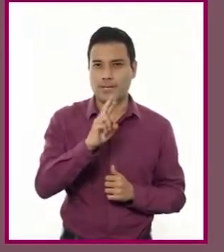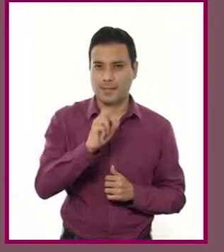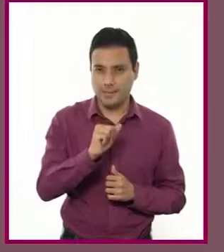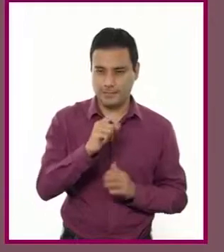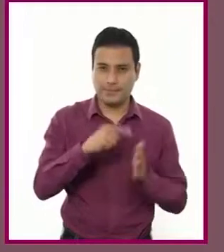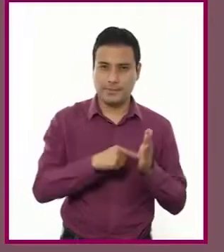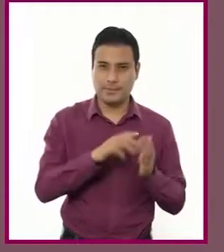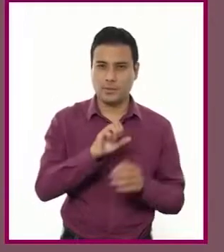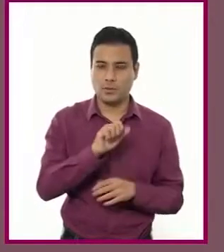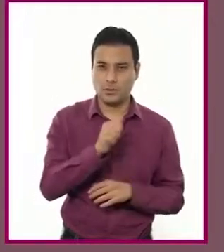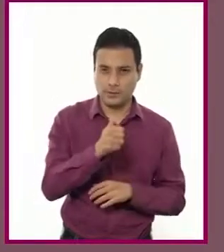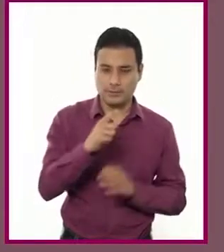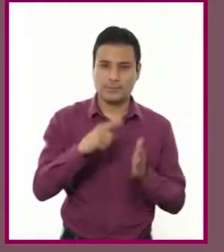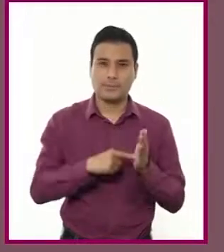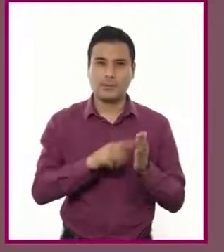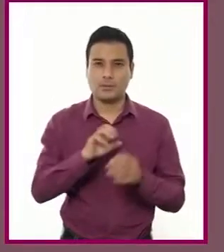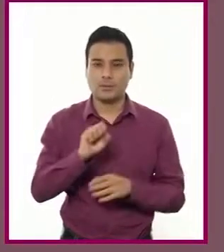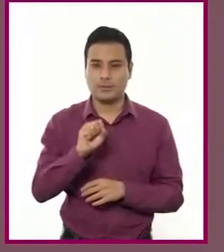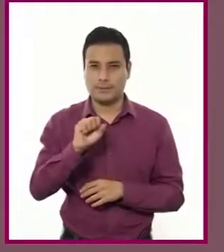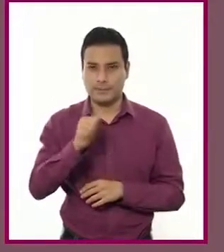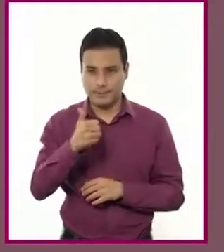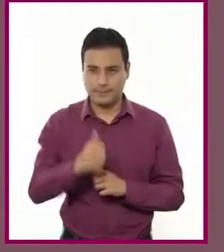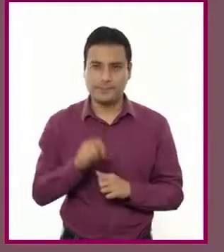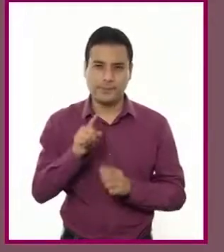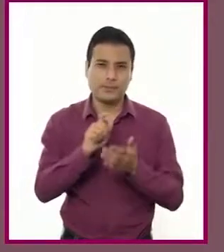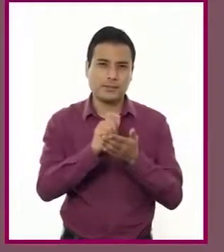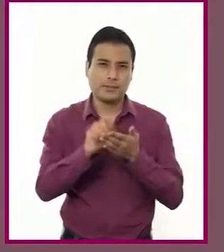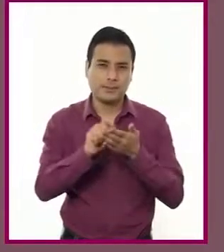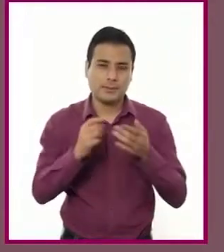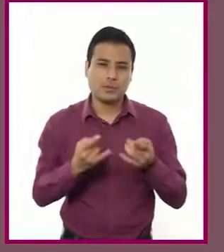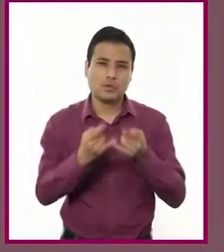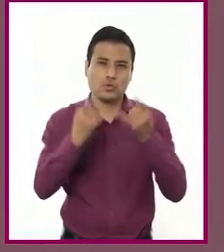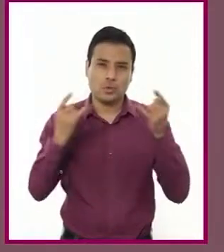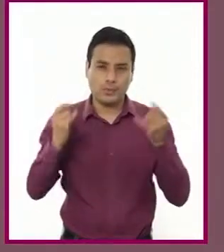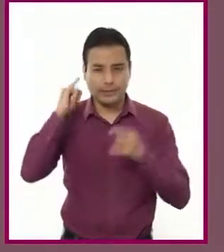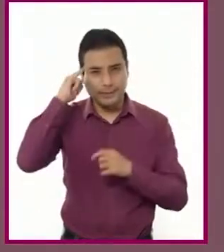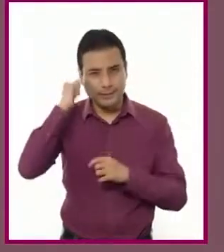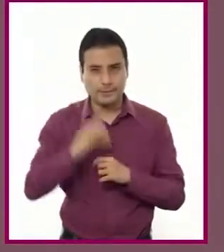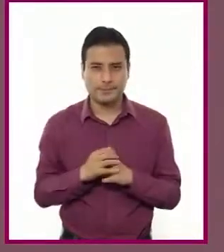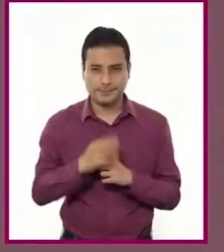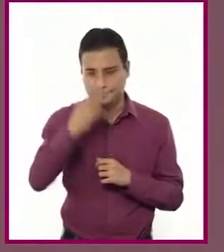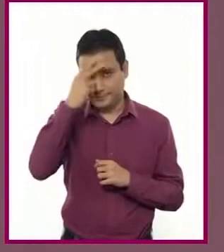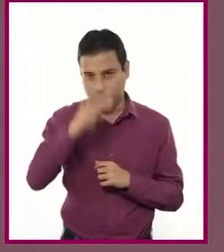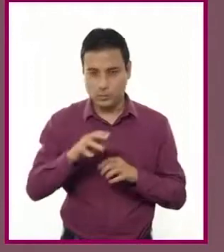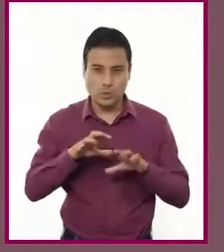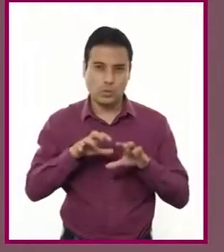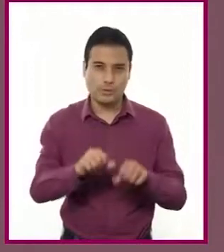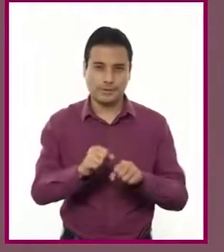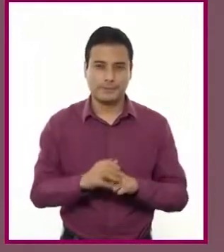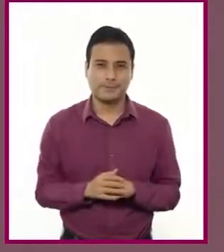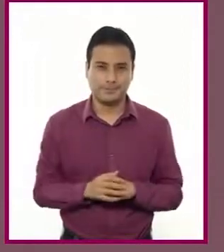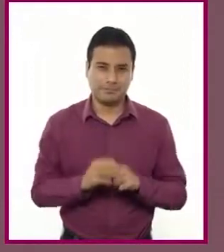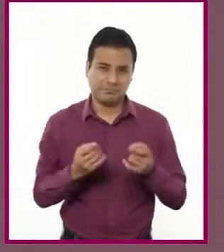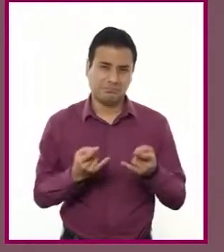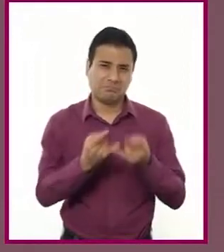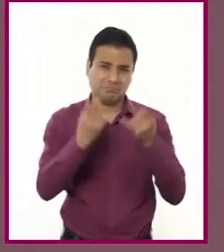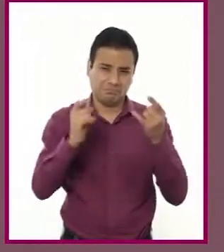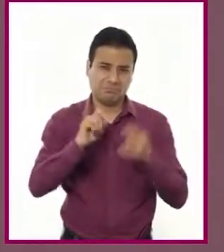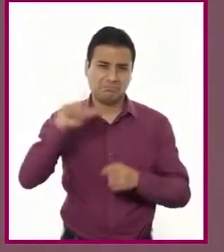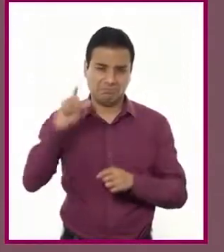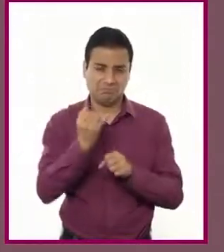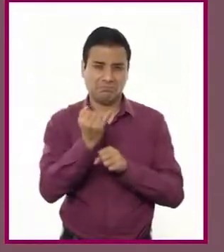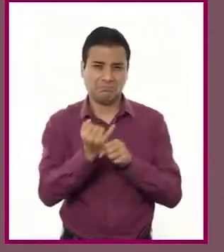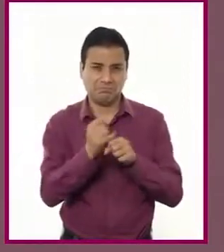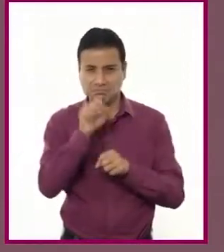1511-1566, escribió La historia de las Indias y la conquista de México. Sacerdote e historiador que utilizó casi